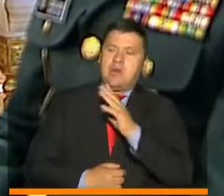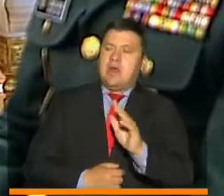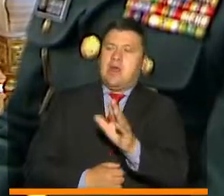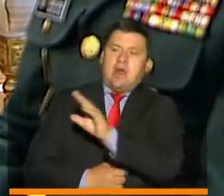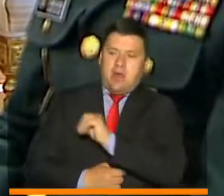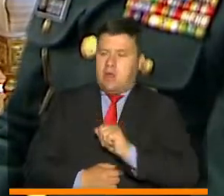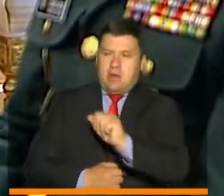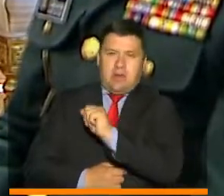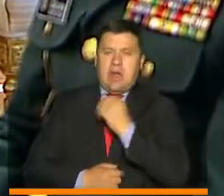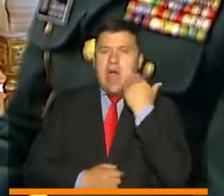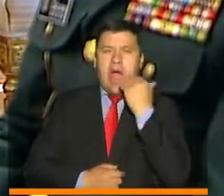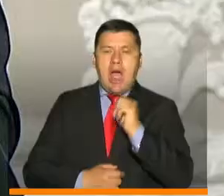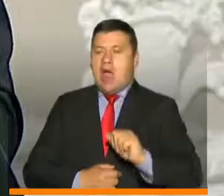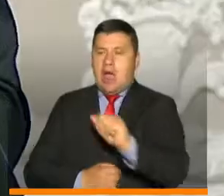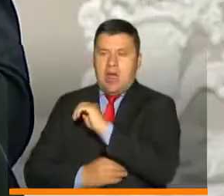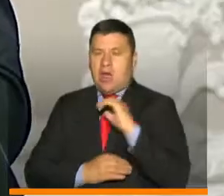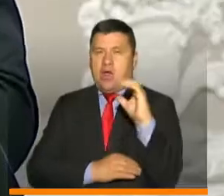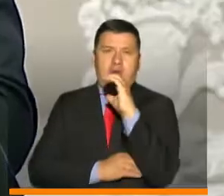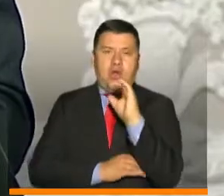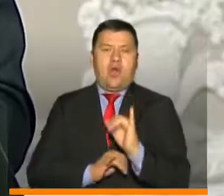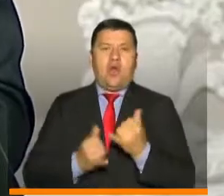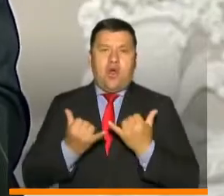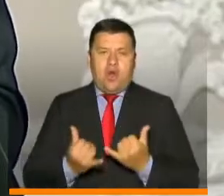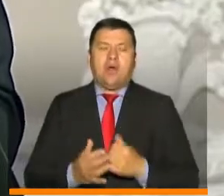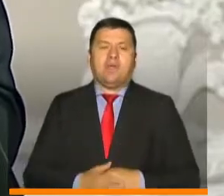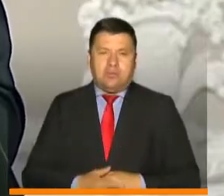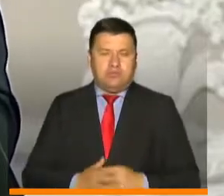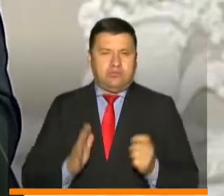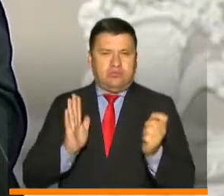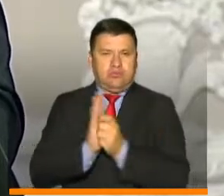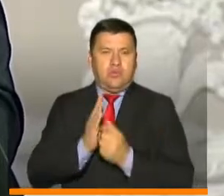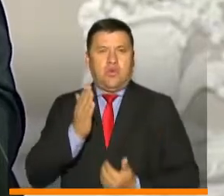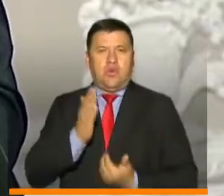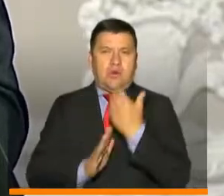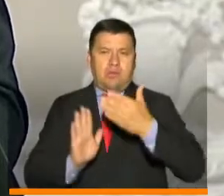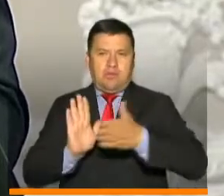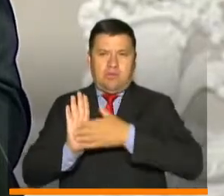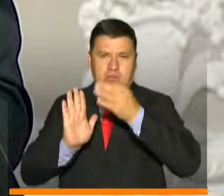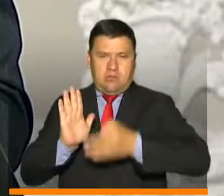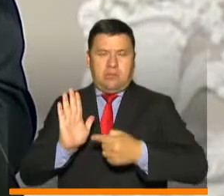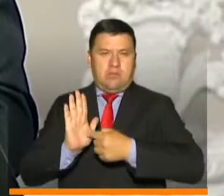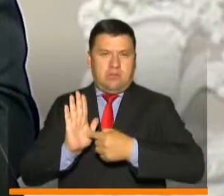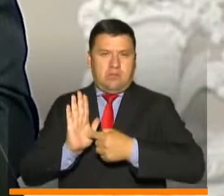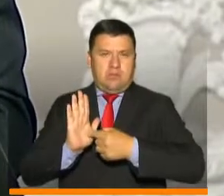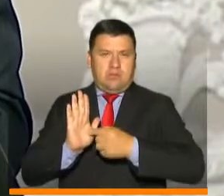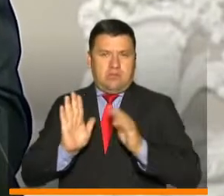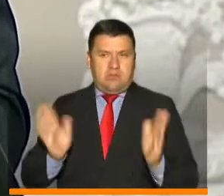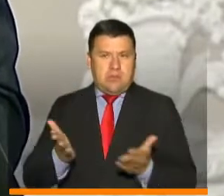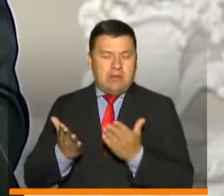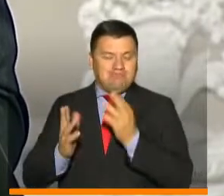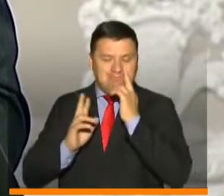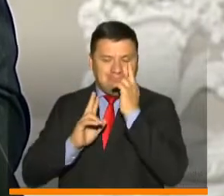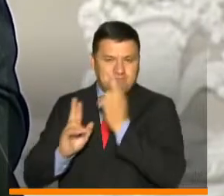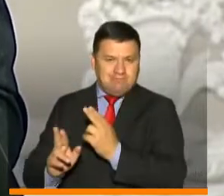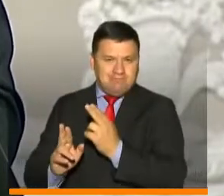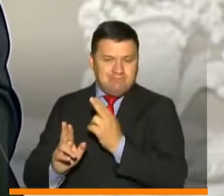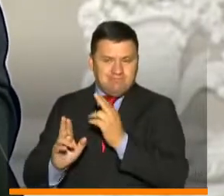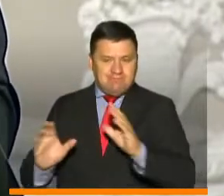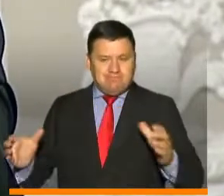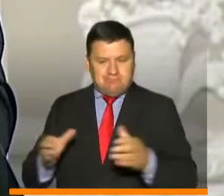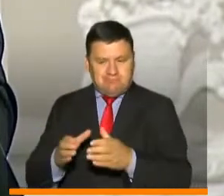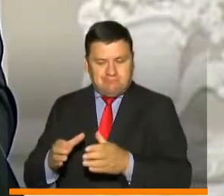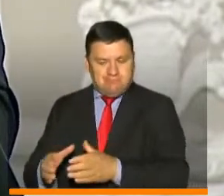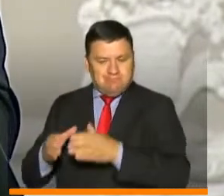todos que la mujer colombiana hoy tiene una nueva instancia de reivindicación, de